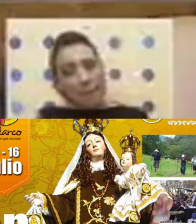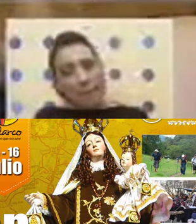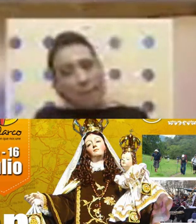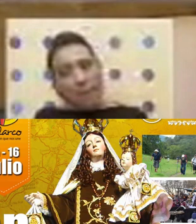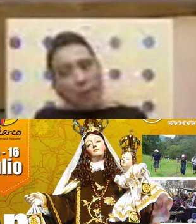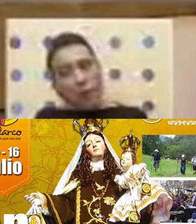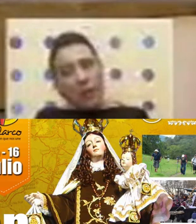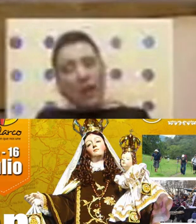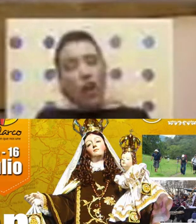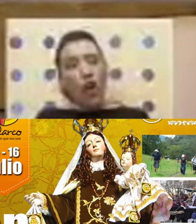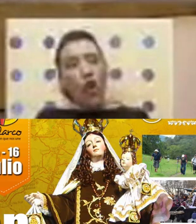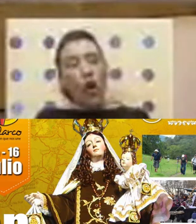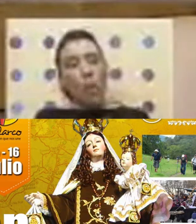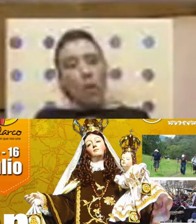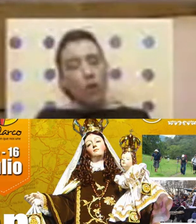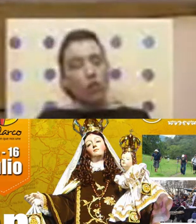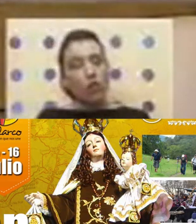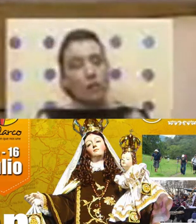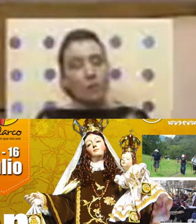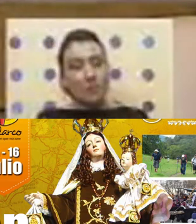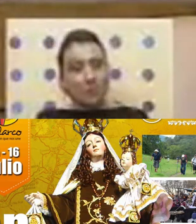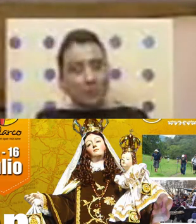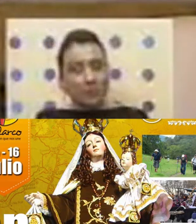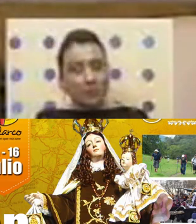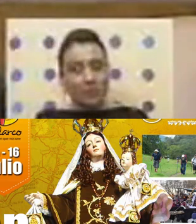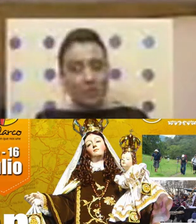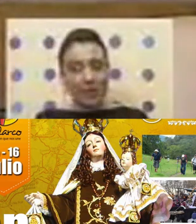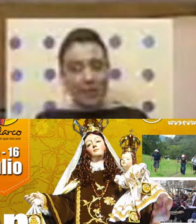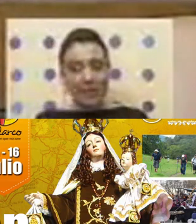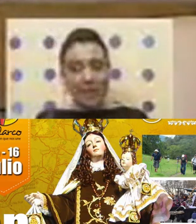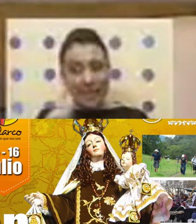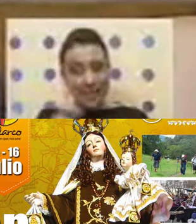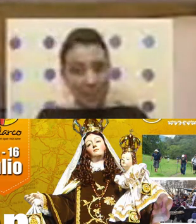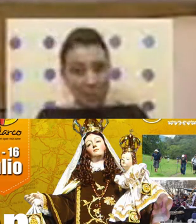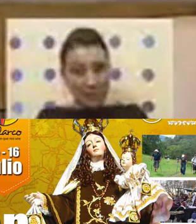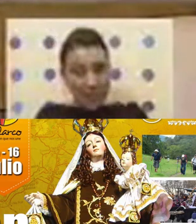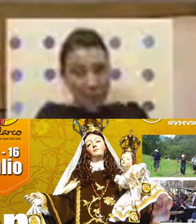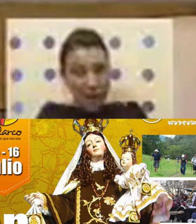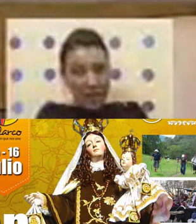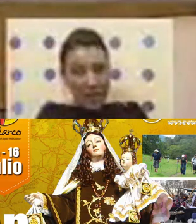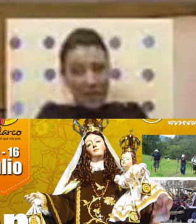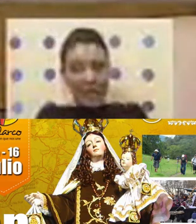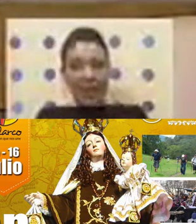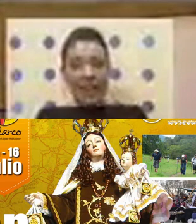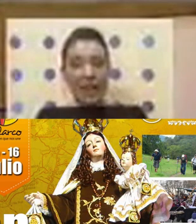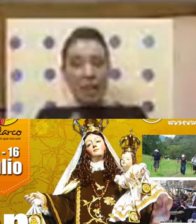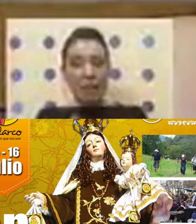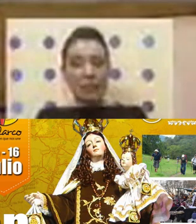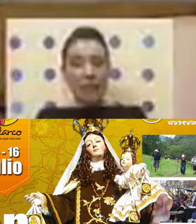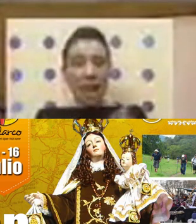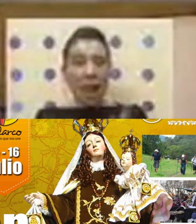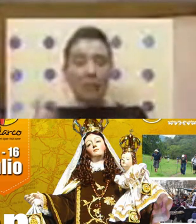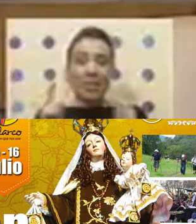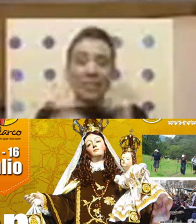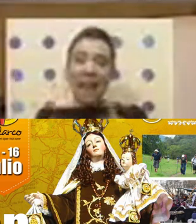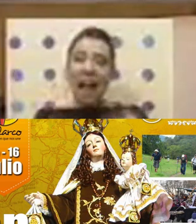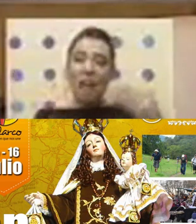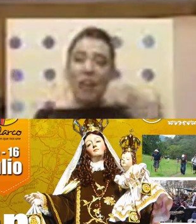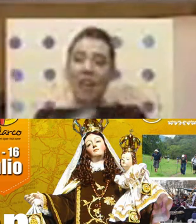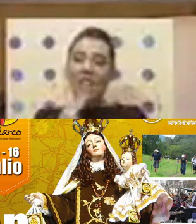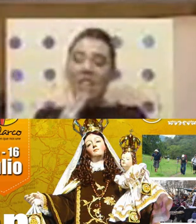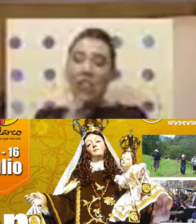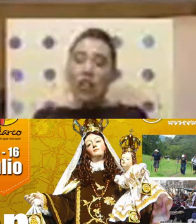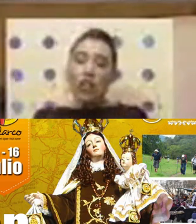es cómo somos capaces nosotros, los chilenos, que estamos aquí adentro, representando a los que están afuera,